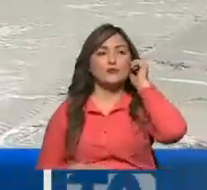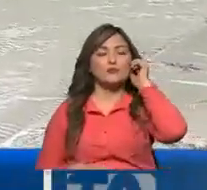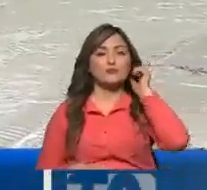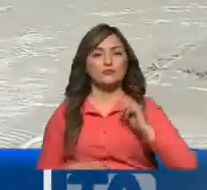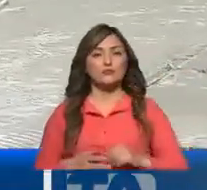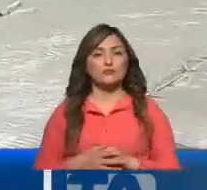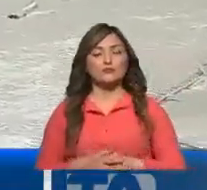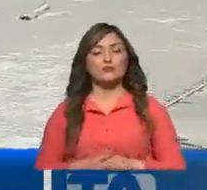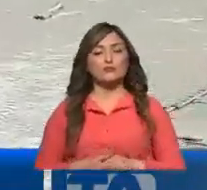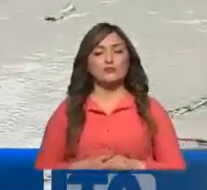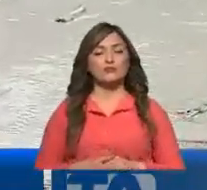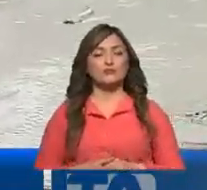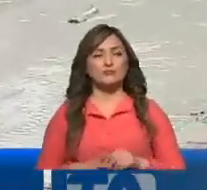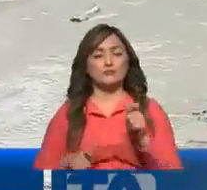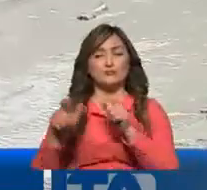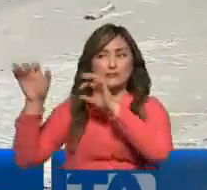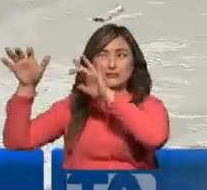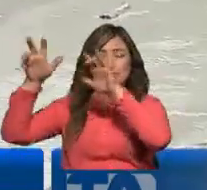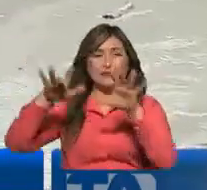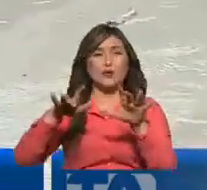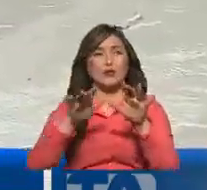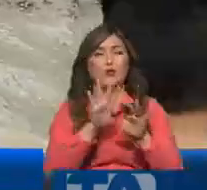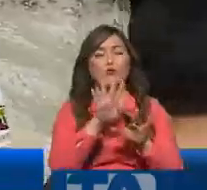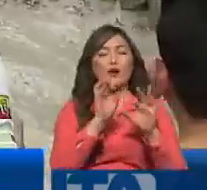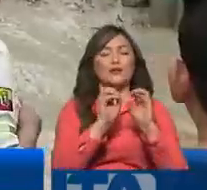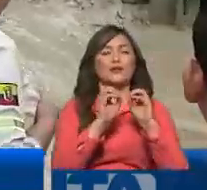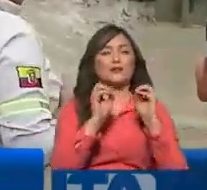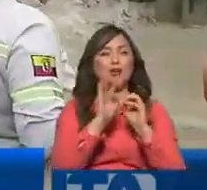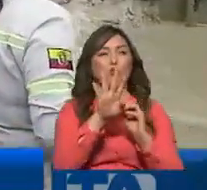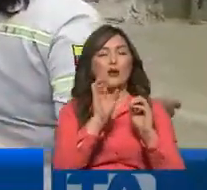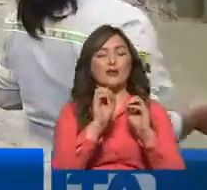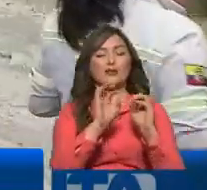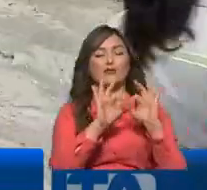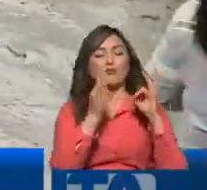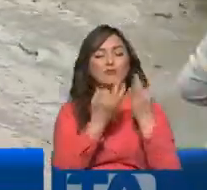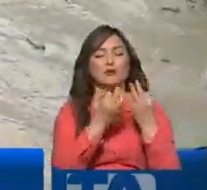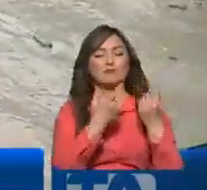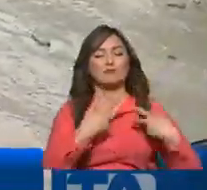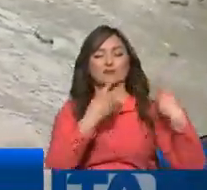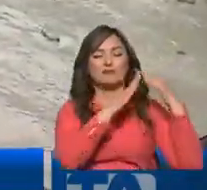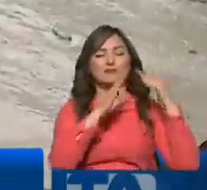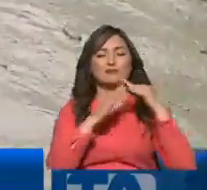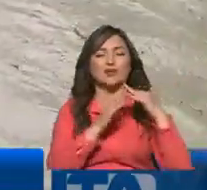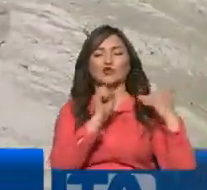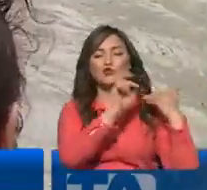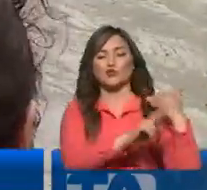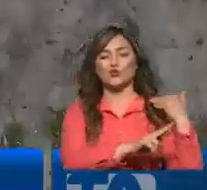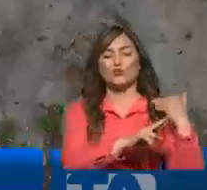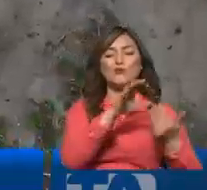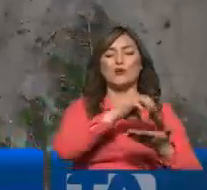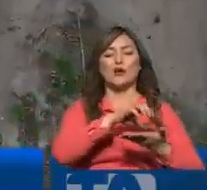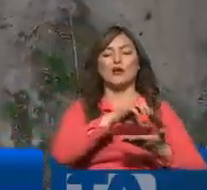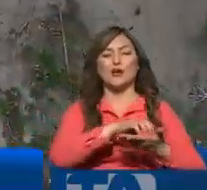Un deslave tiene preocupados a unas 40 familias que residen en el barrio Primero de Mayo, ubicado en la zona sur de la ciudad de Méndez, provincia de Morona,